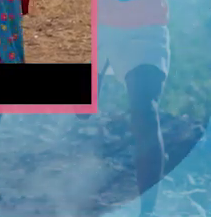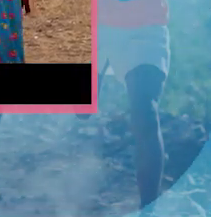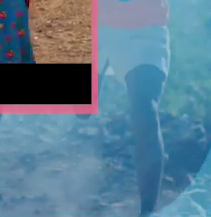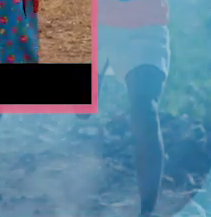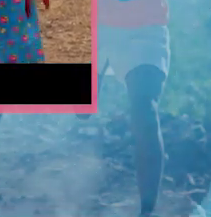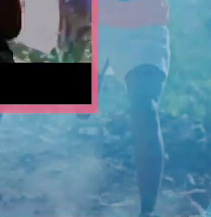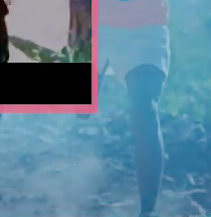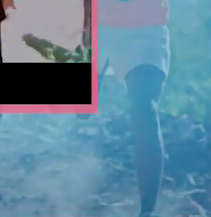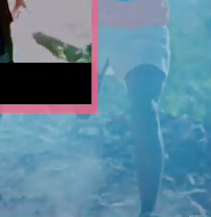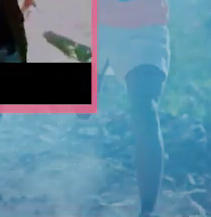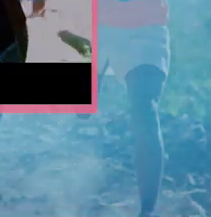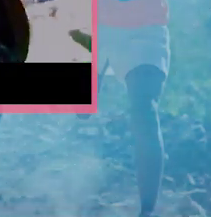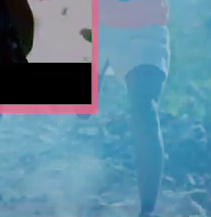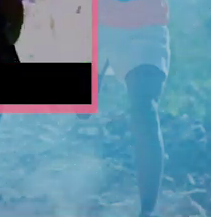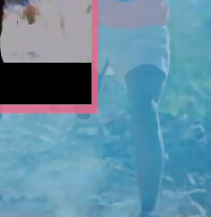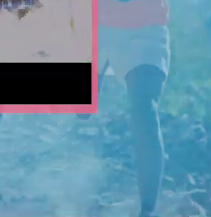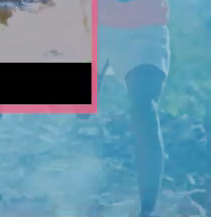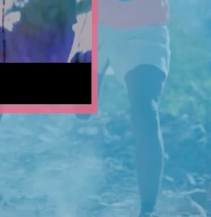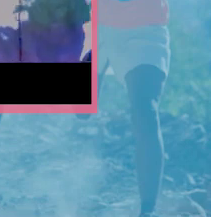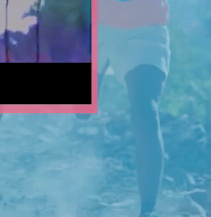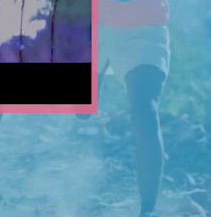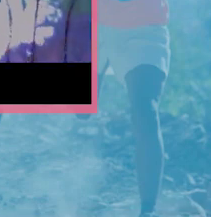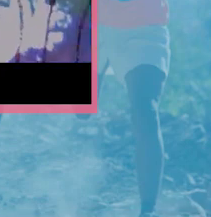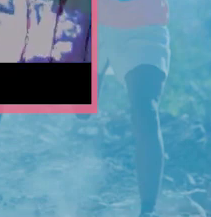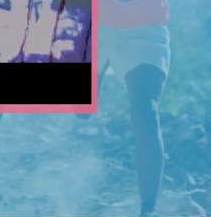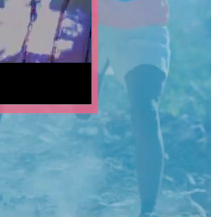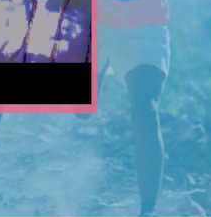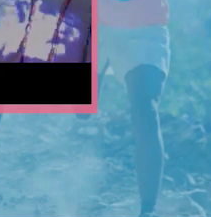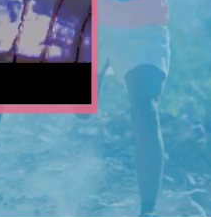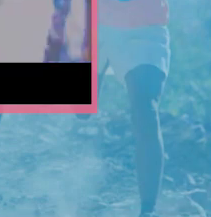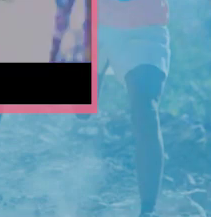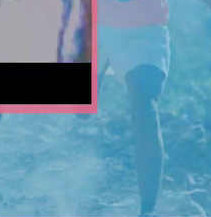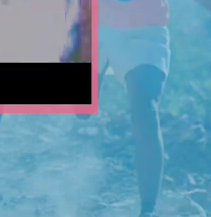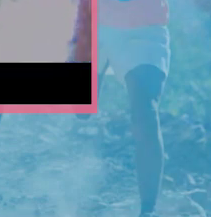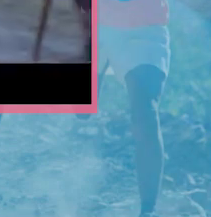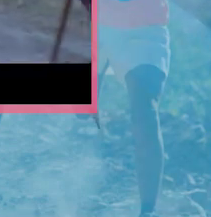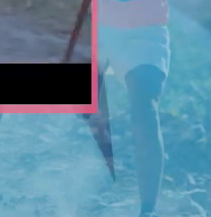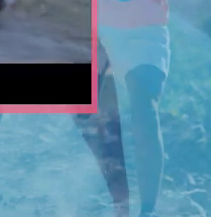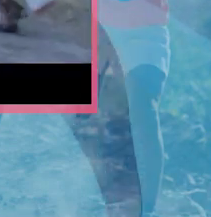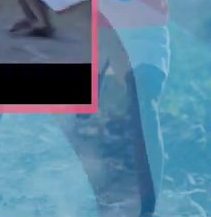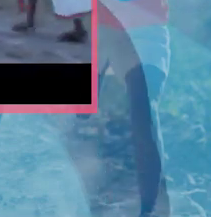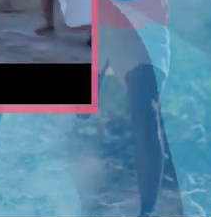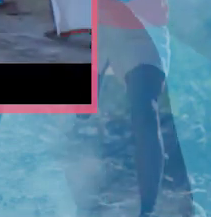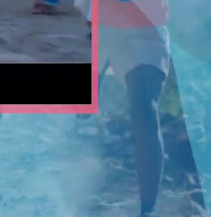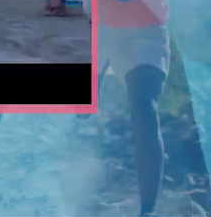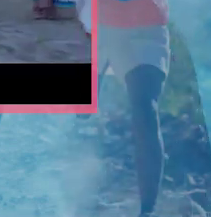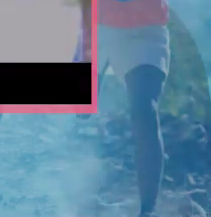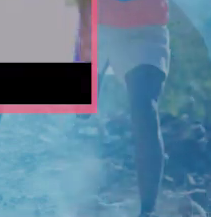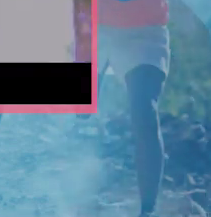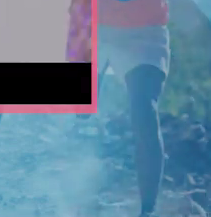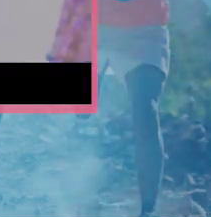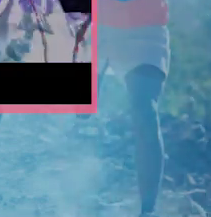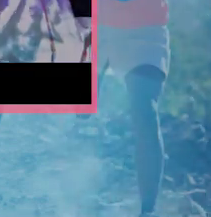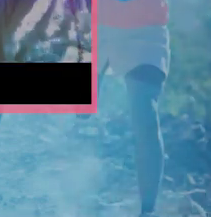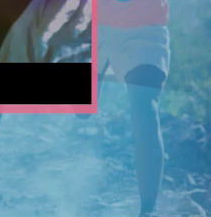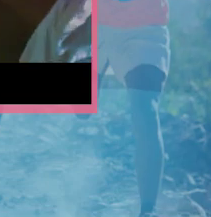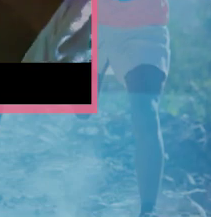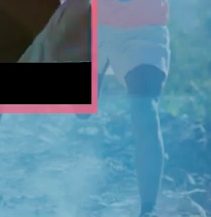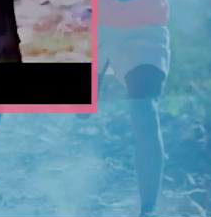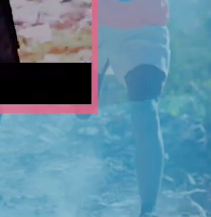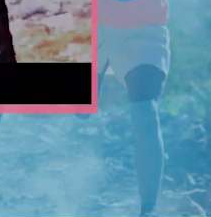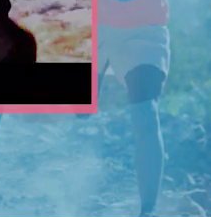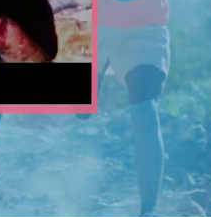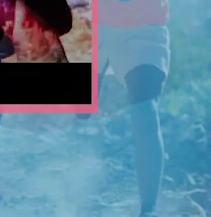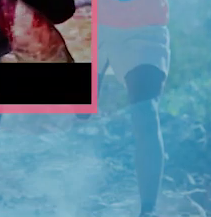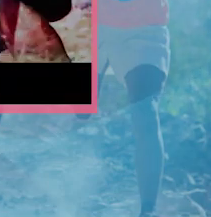go bacha, is bacha blaco en anuma. Timoe kauritasa, kit mi huegala y huerma. Sin ibizira hue, kit mi que se hue moje. Istikam